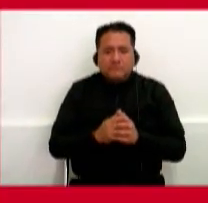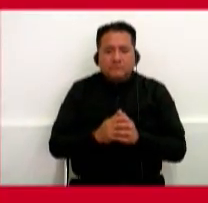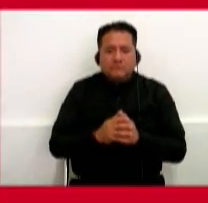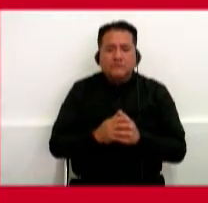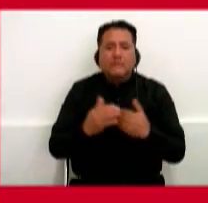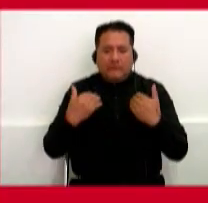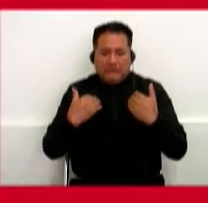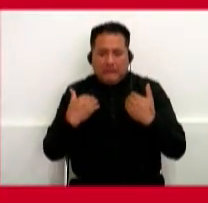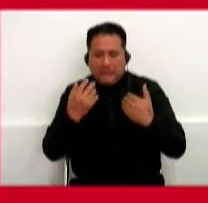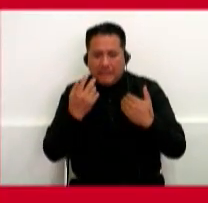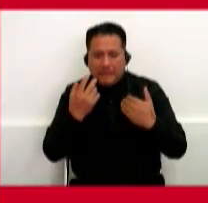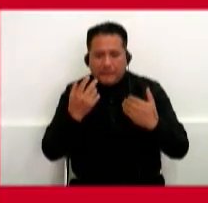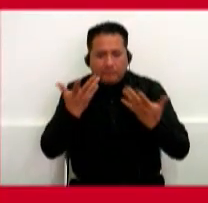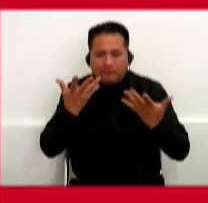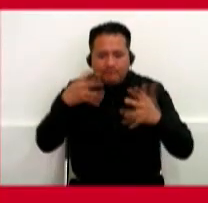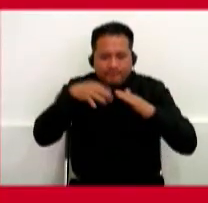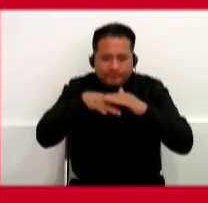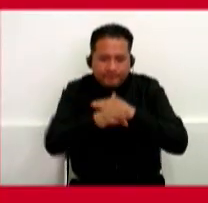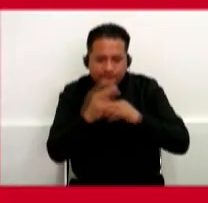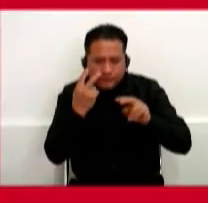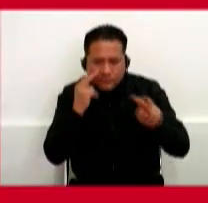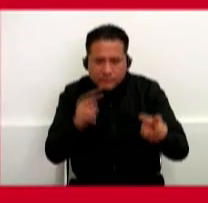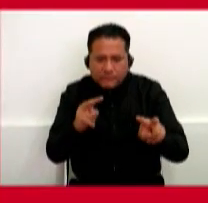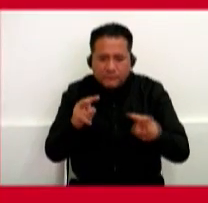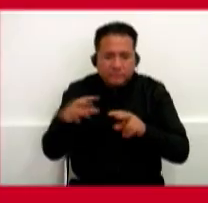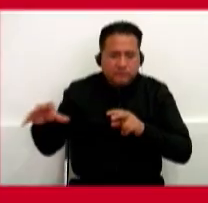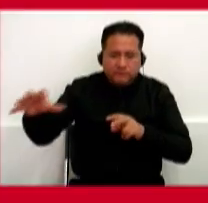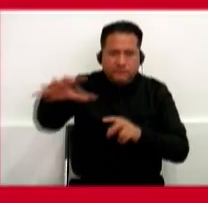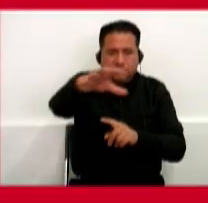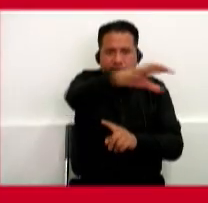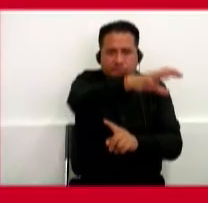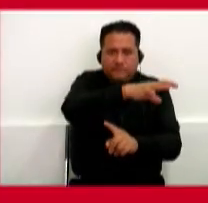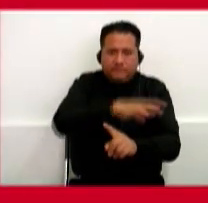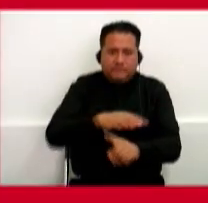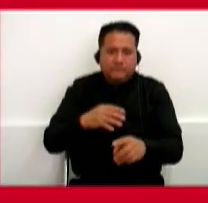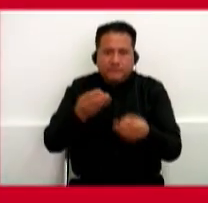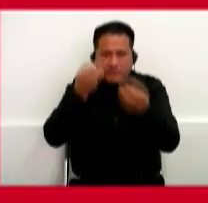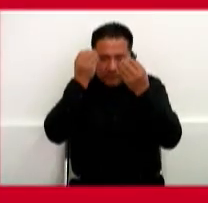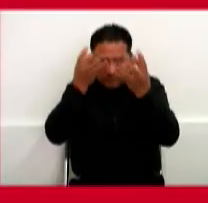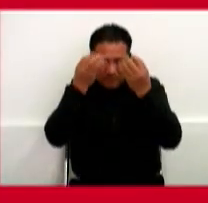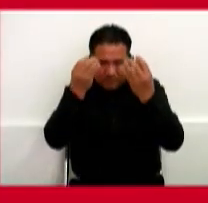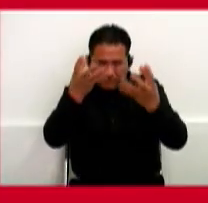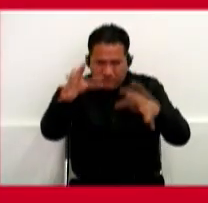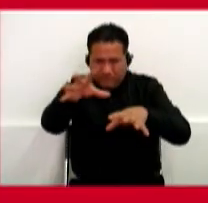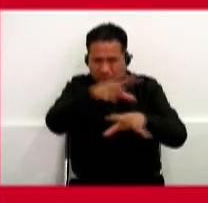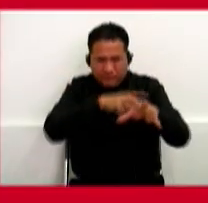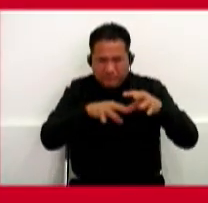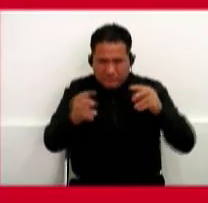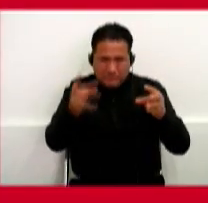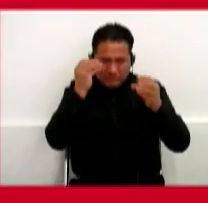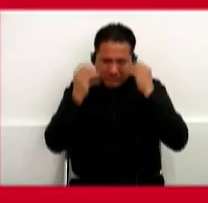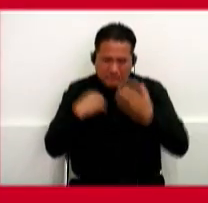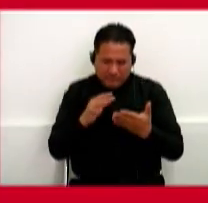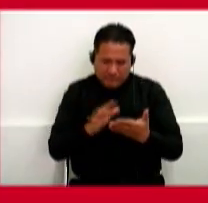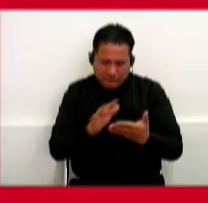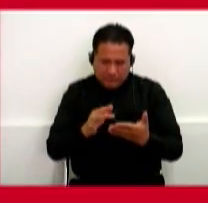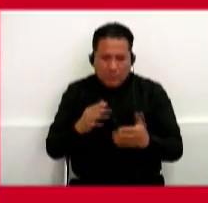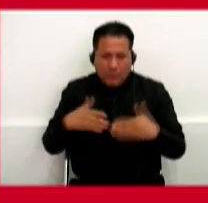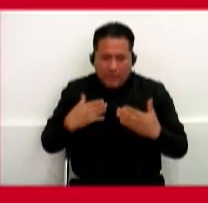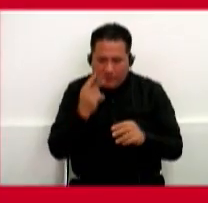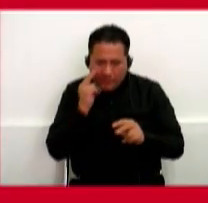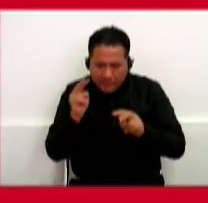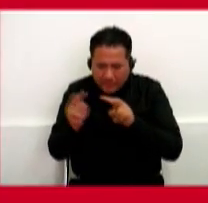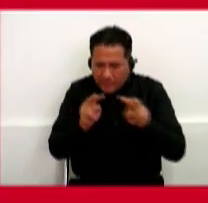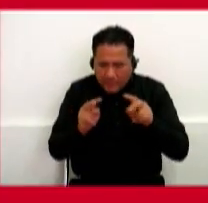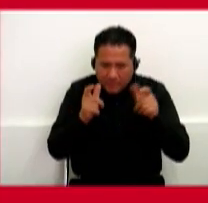diferentes áreas que consideran que pueden obtener valor de esta información. Y es así que también el área de operaciones comienza a visualizar dónde la